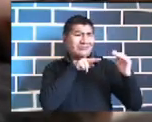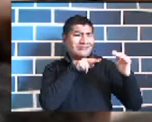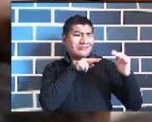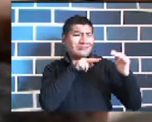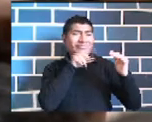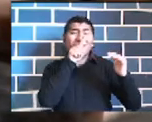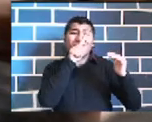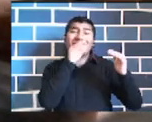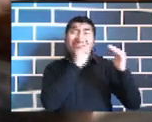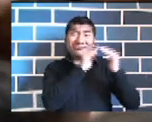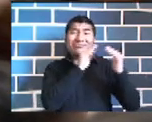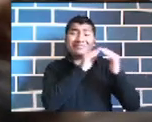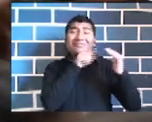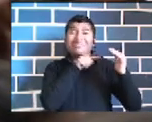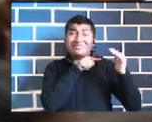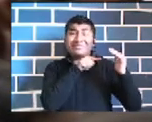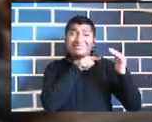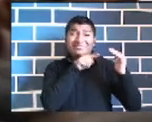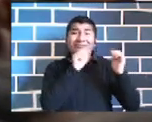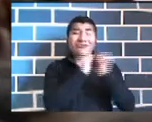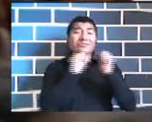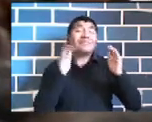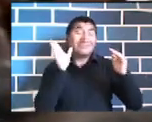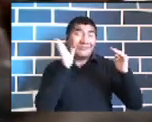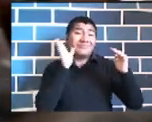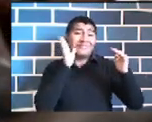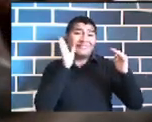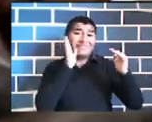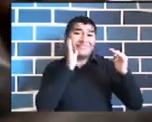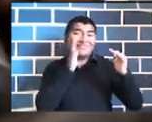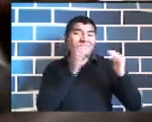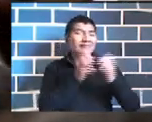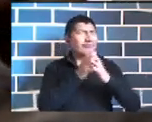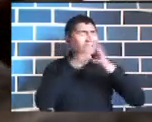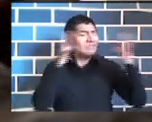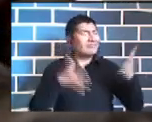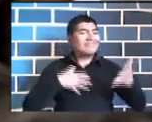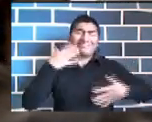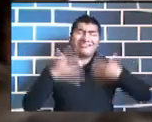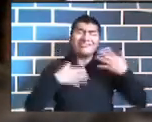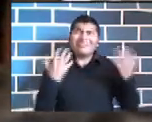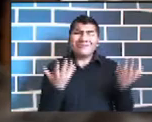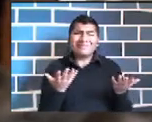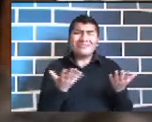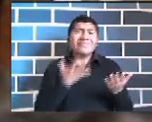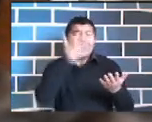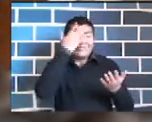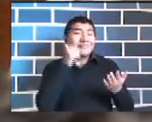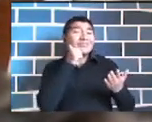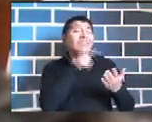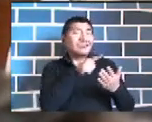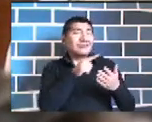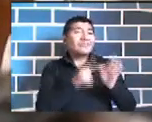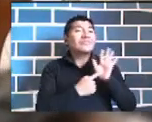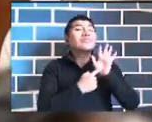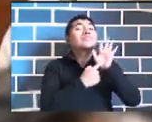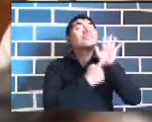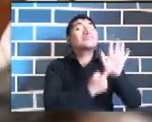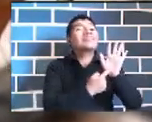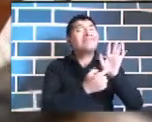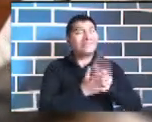Una casa con nuestra madre está llena, porque ella hace